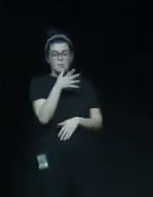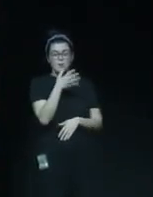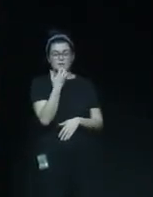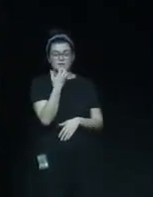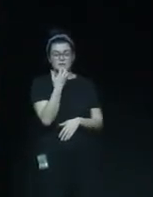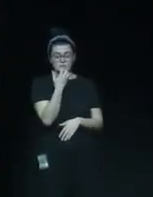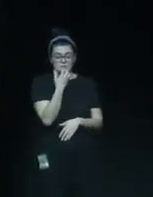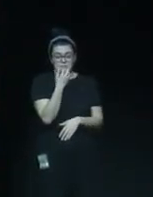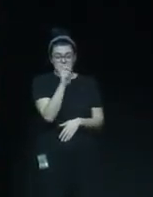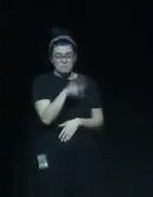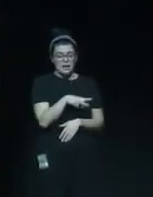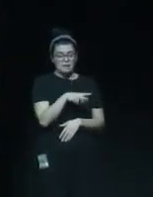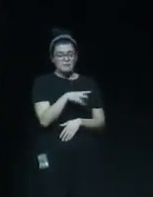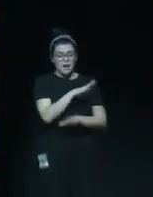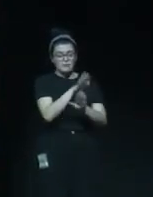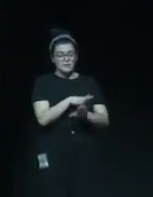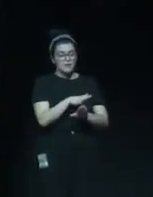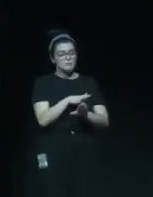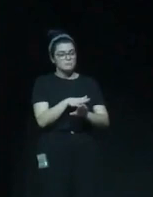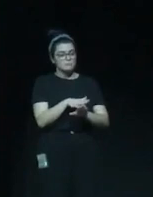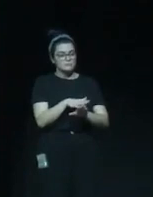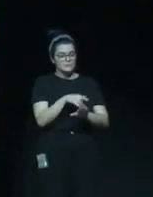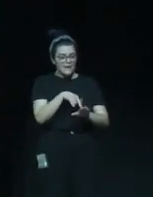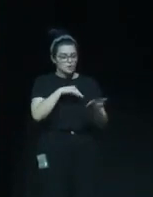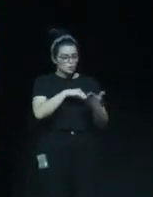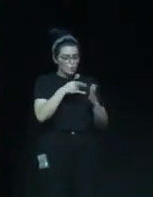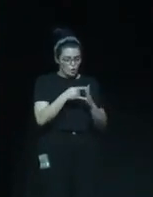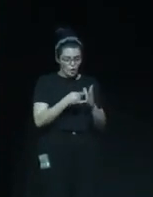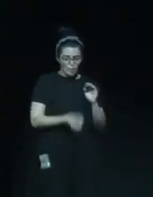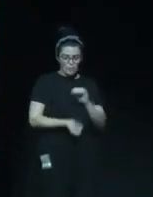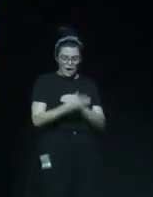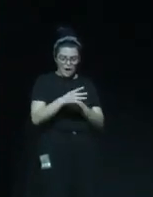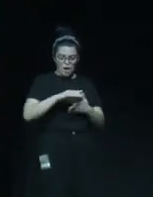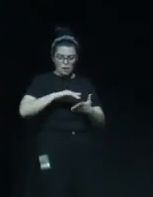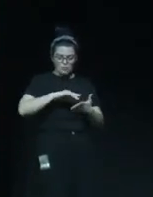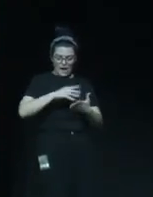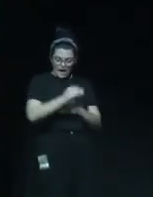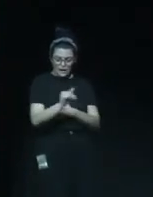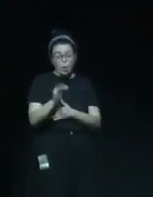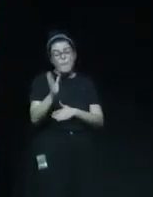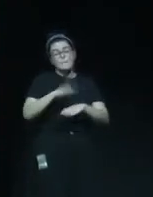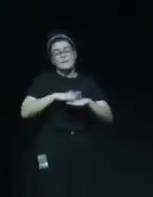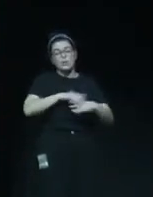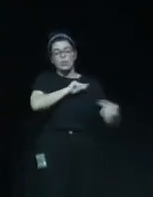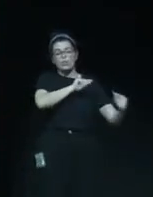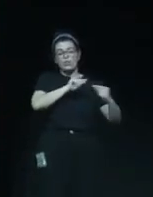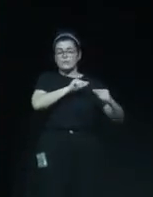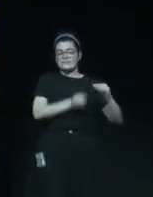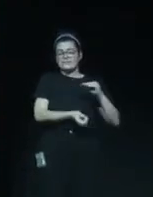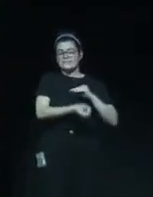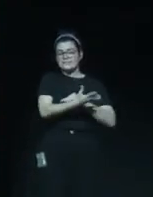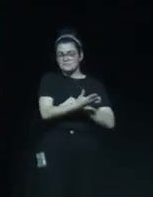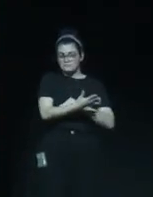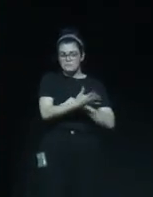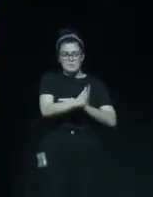temas estarían resueltos, o por lo menos habría un debate, se harían de otra manera. Entonces yo creo